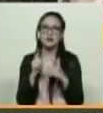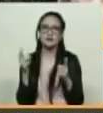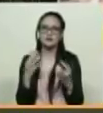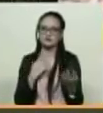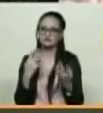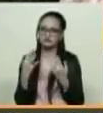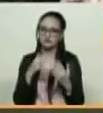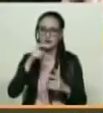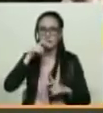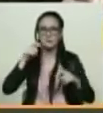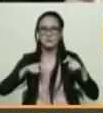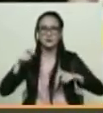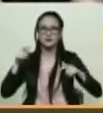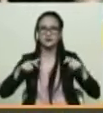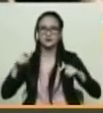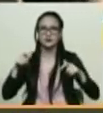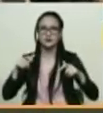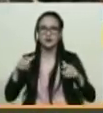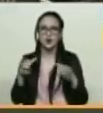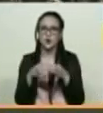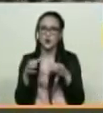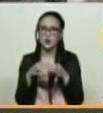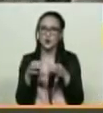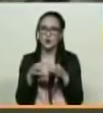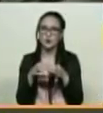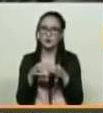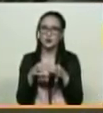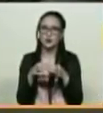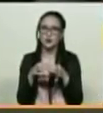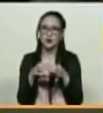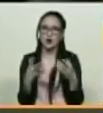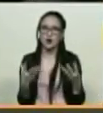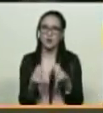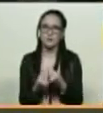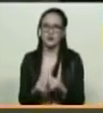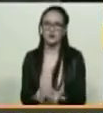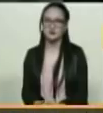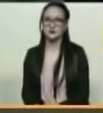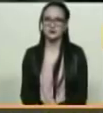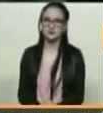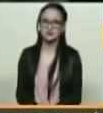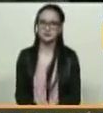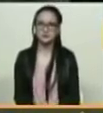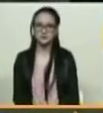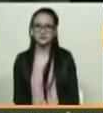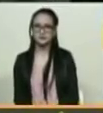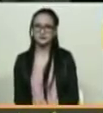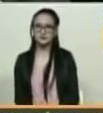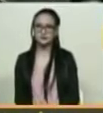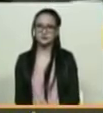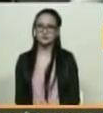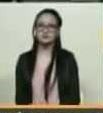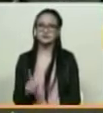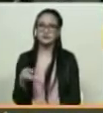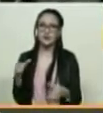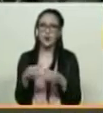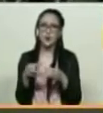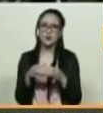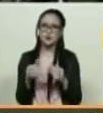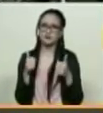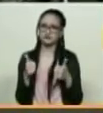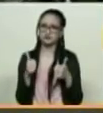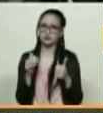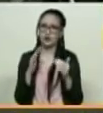para los candidatos y los partidos, los equipos que los acompañan. Se constituirá un grupo de alto nivel